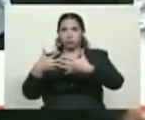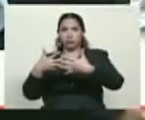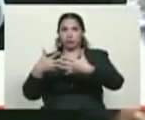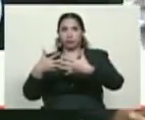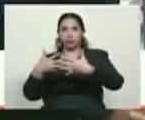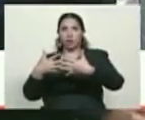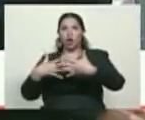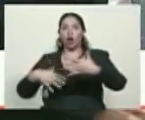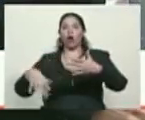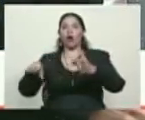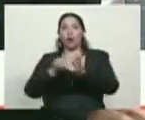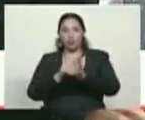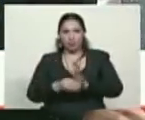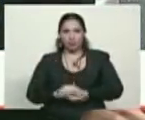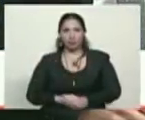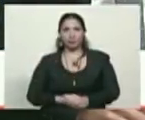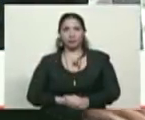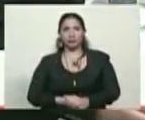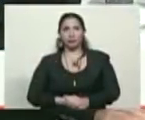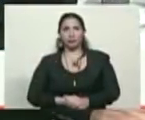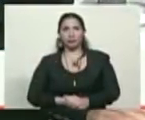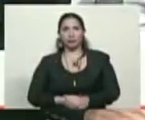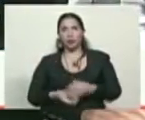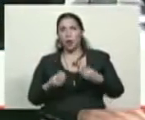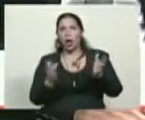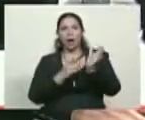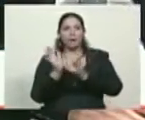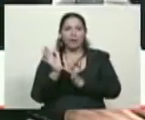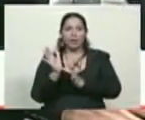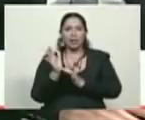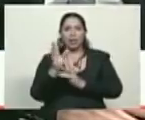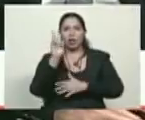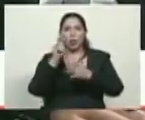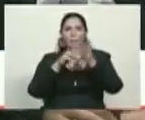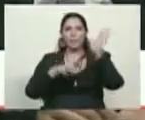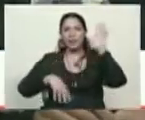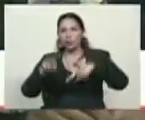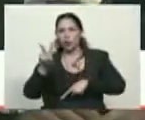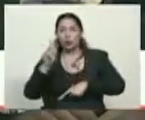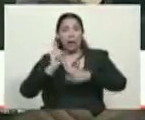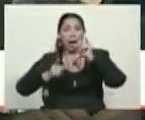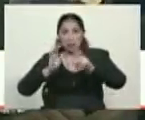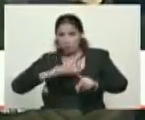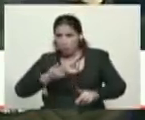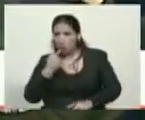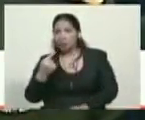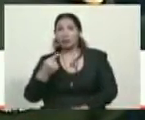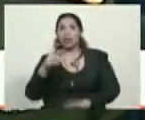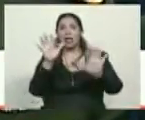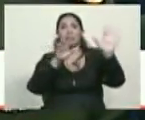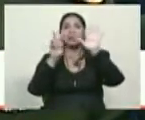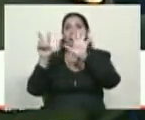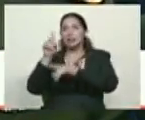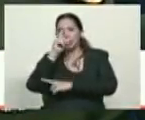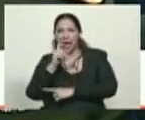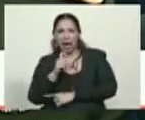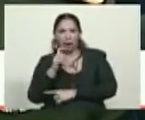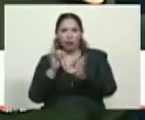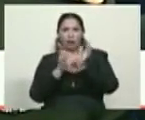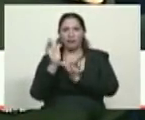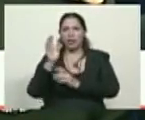otra vez, como abril 2002, alguien pudiera decir 17 años de abril del